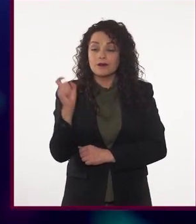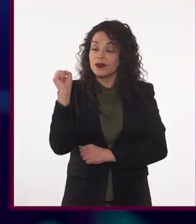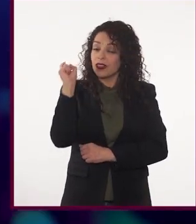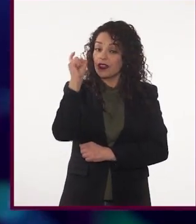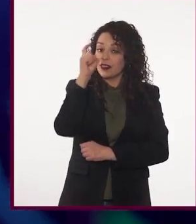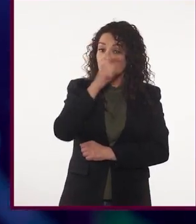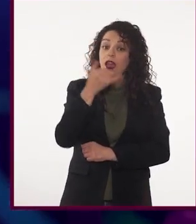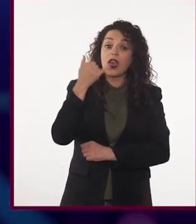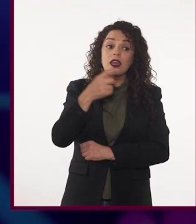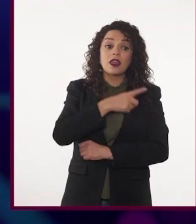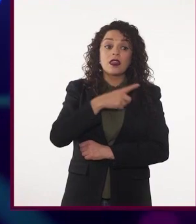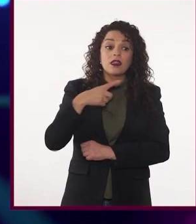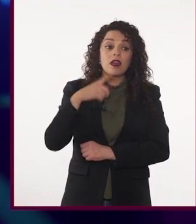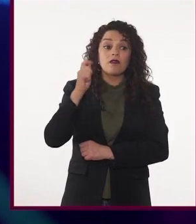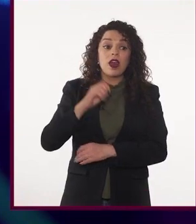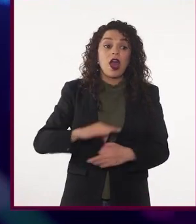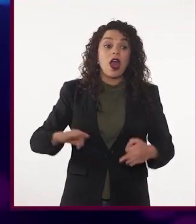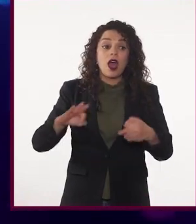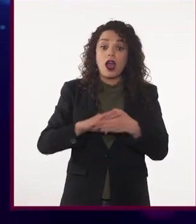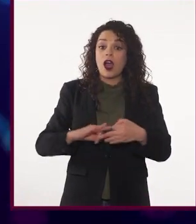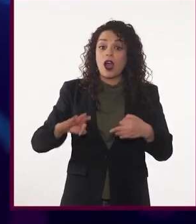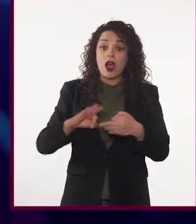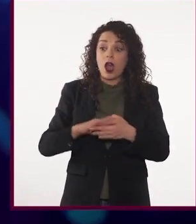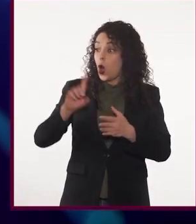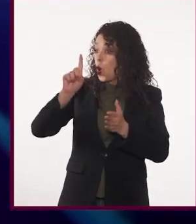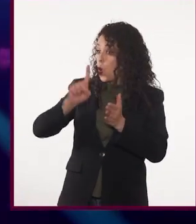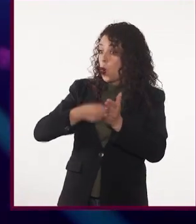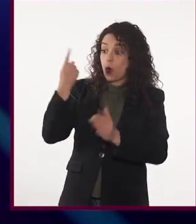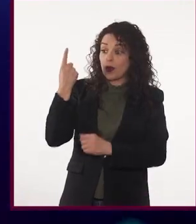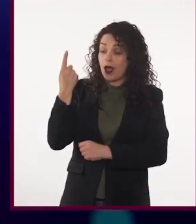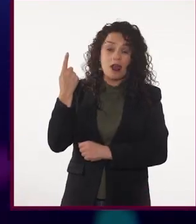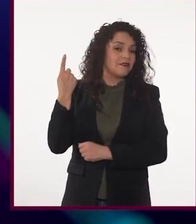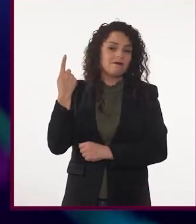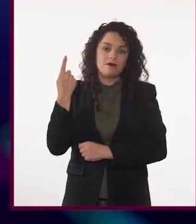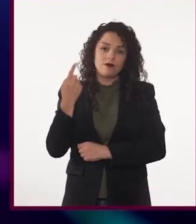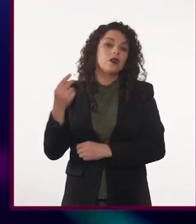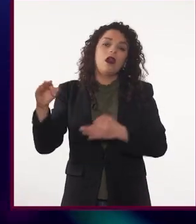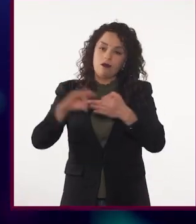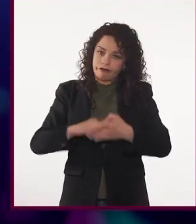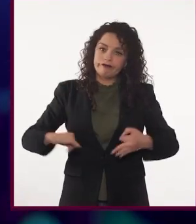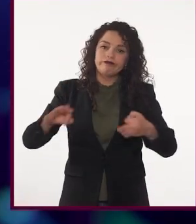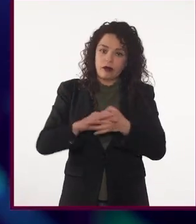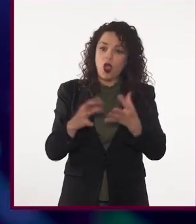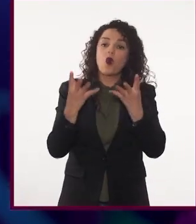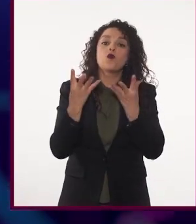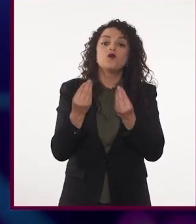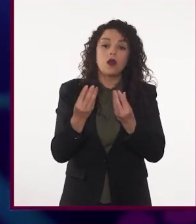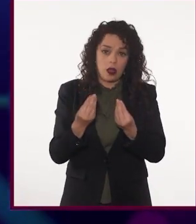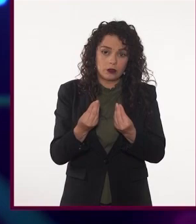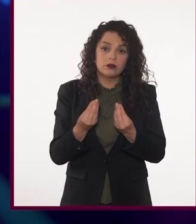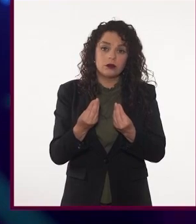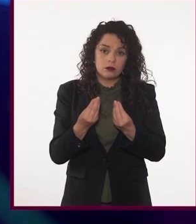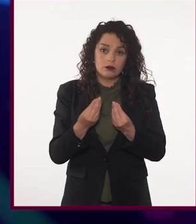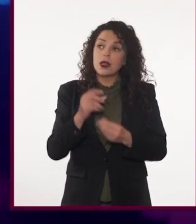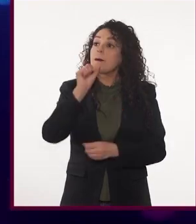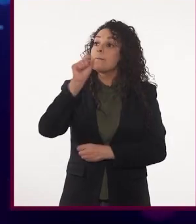ser reiterado, no nada más una vez, sino tiene que haber varias. Y te piden